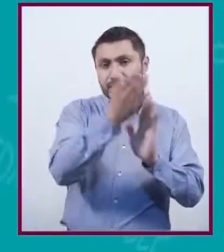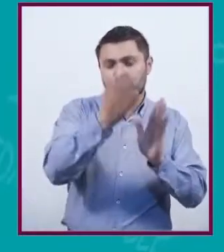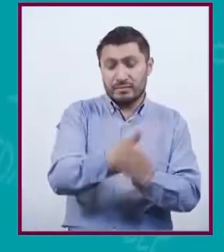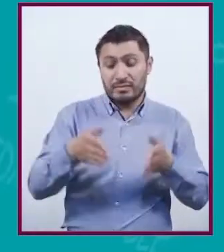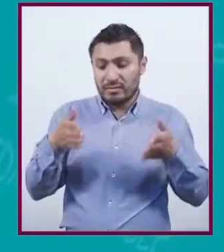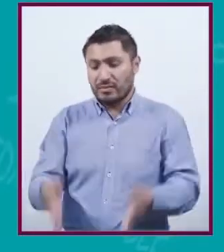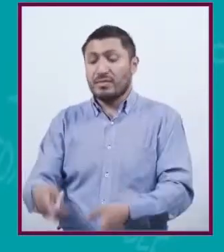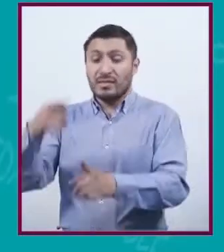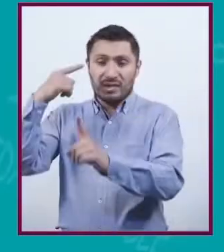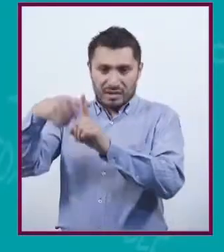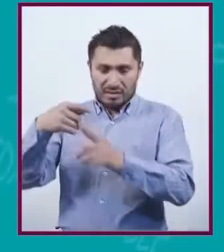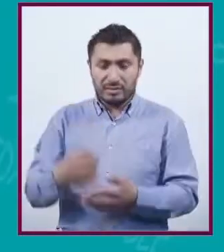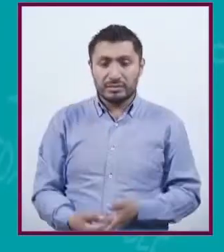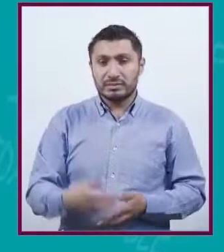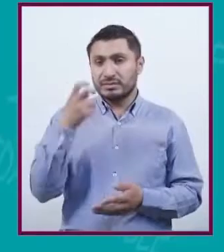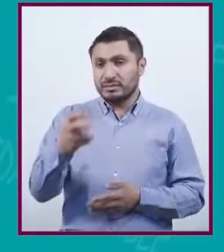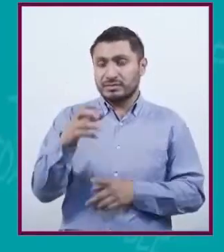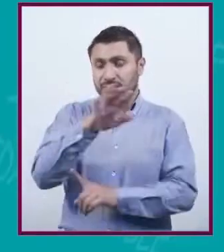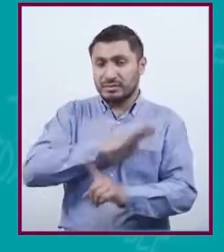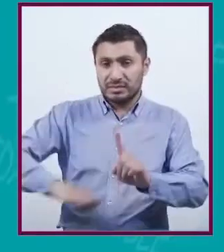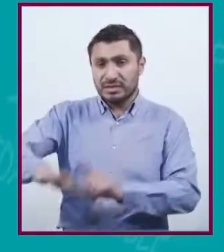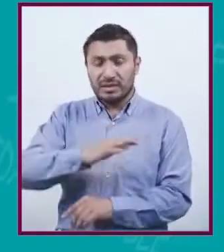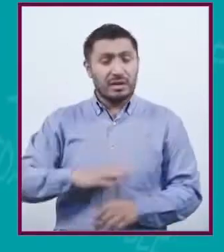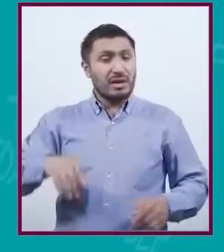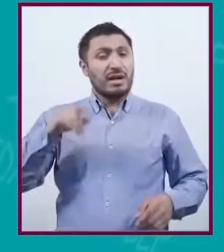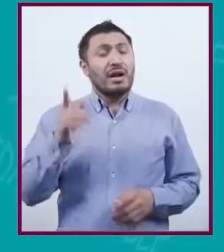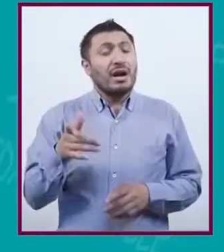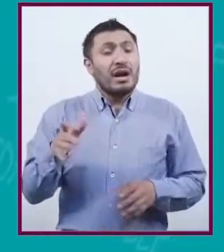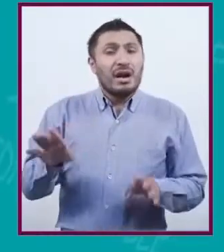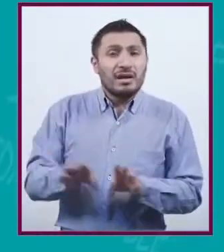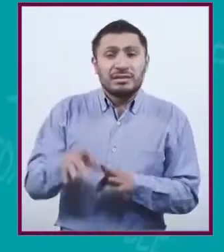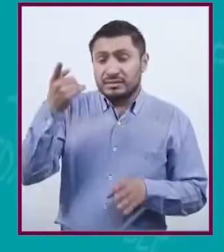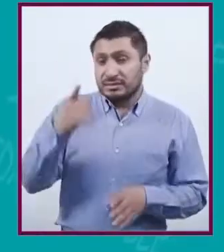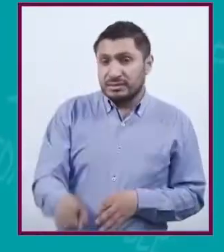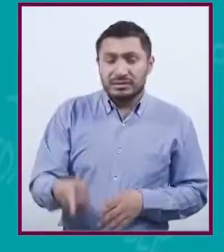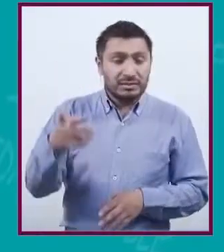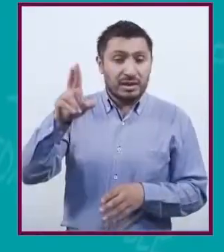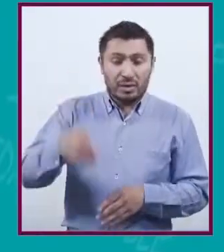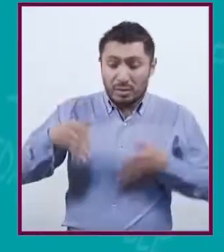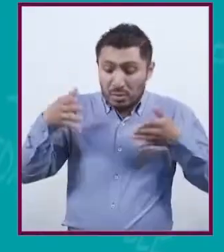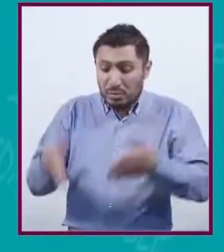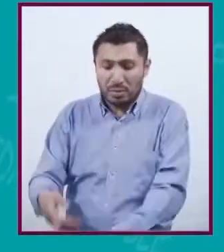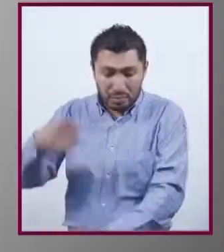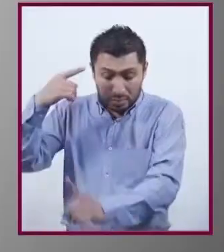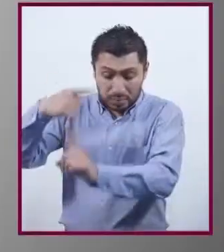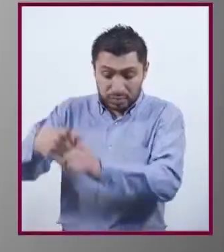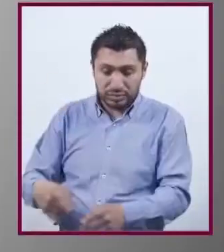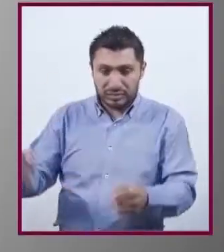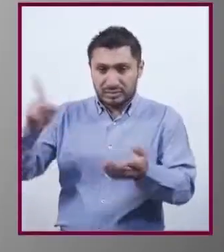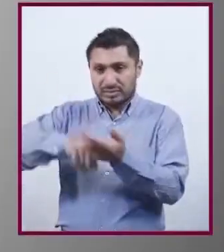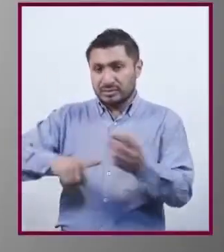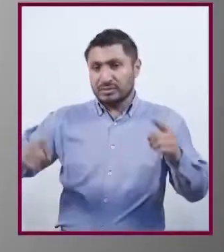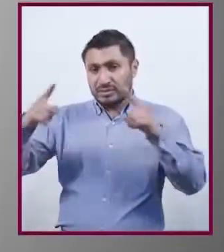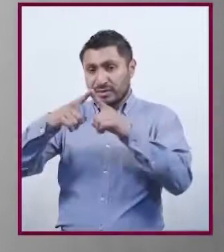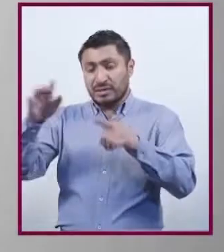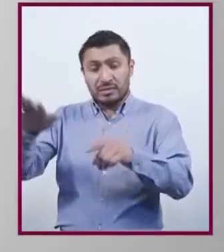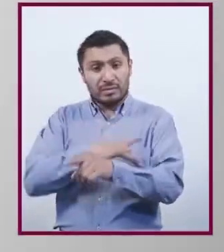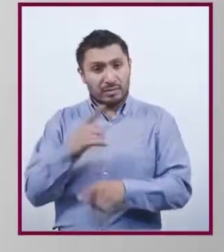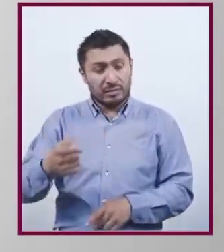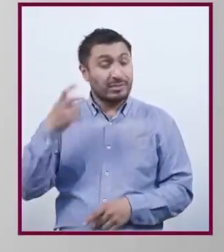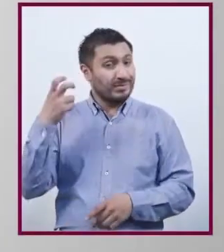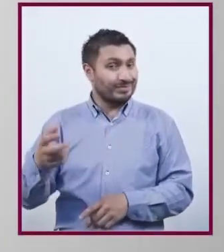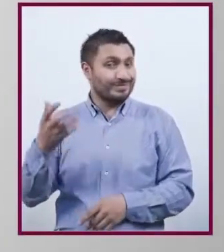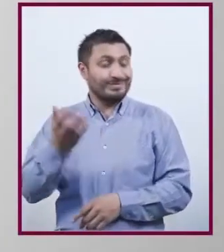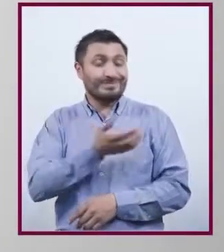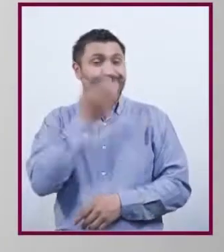décadas sobre la construcción de los cementerios. En este marco se dictó por un lado la orden de no enterrar más a las personas